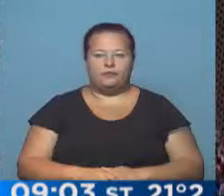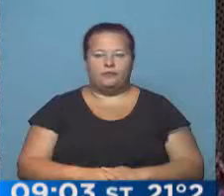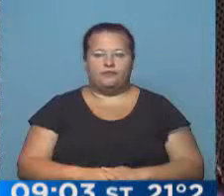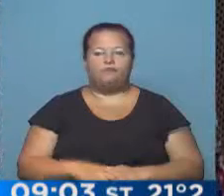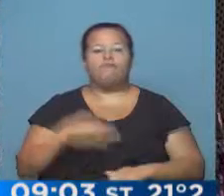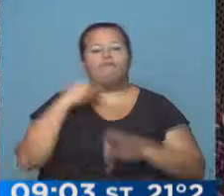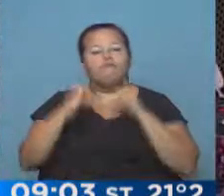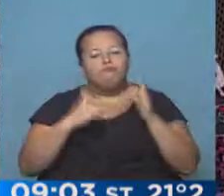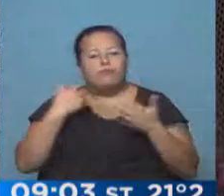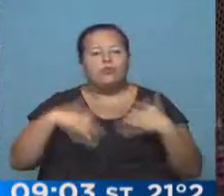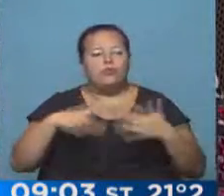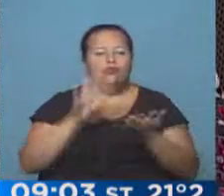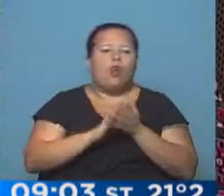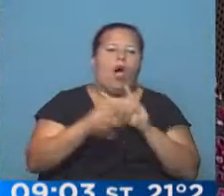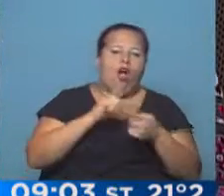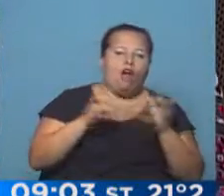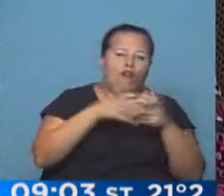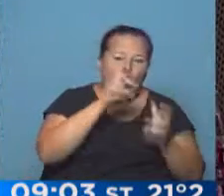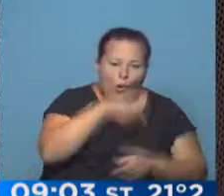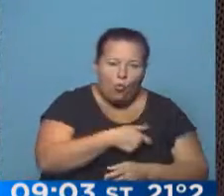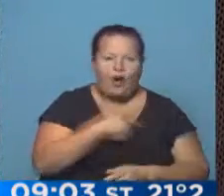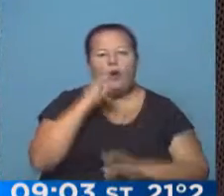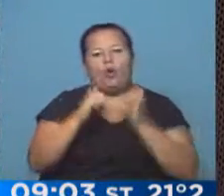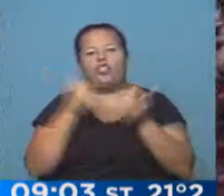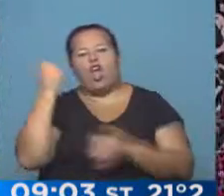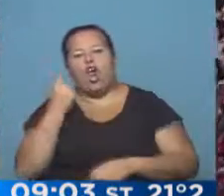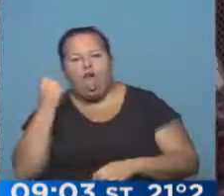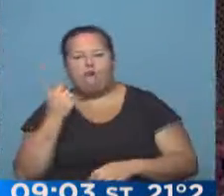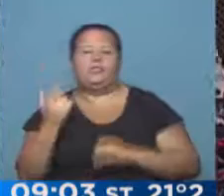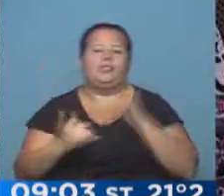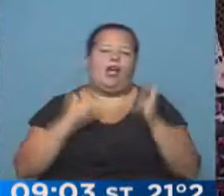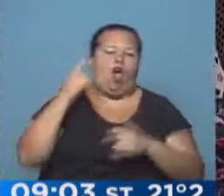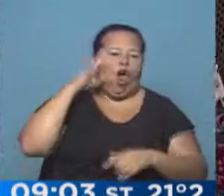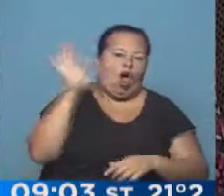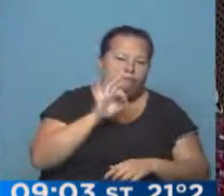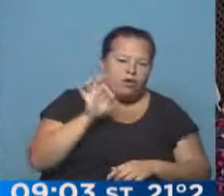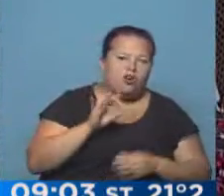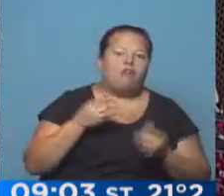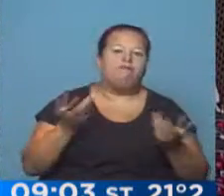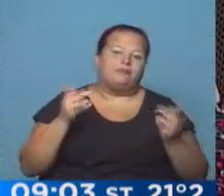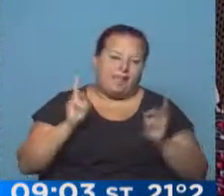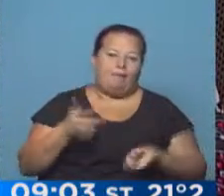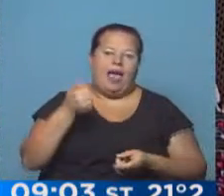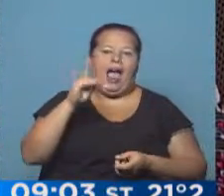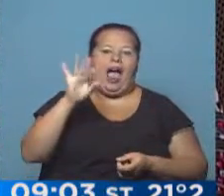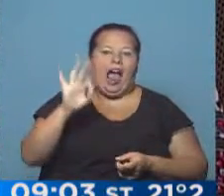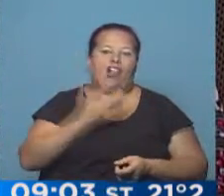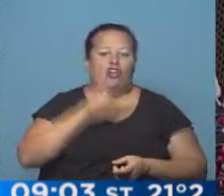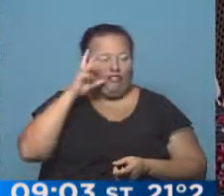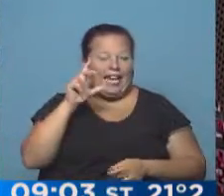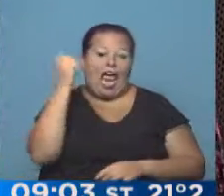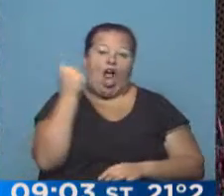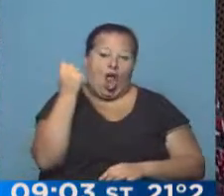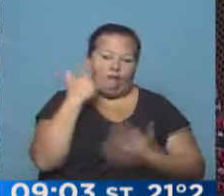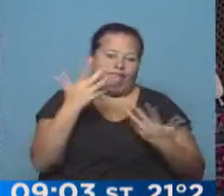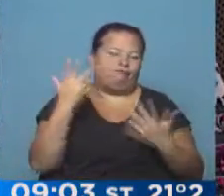hablamos mucho de acuerdos con los fondos buitres hablamos de economistas hablamos de posturas como no hablar de aldo ferrer a un economista